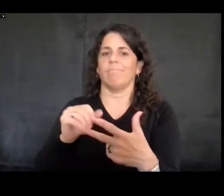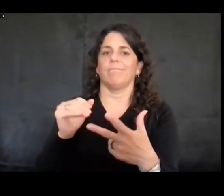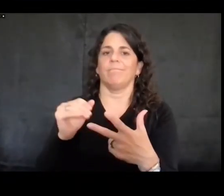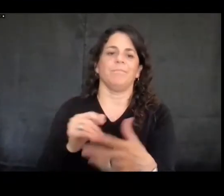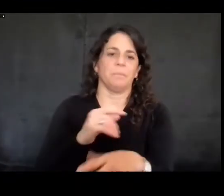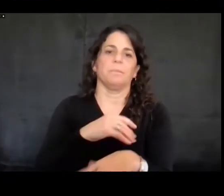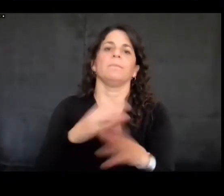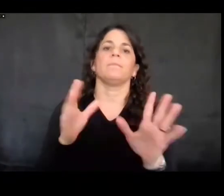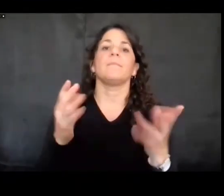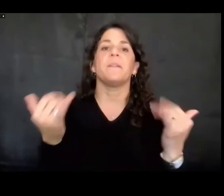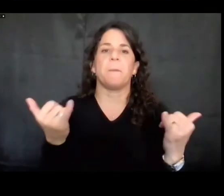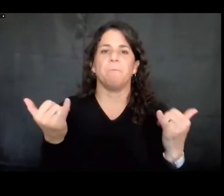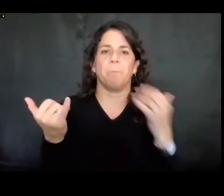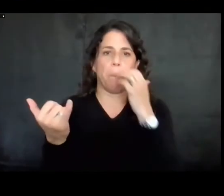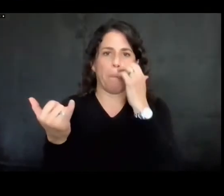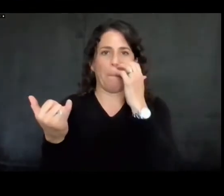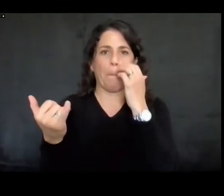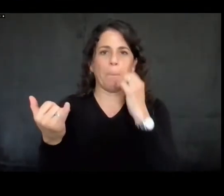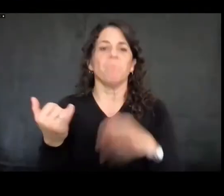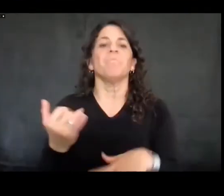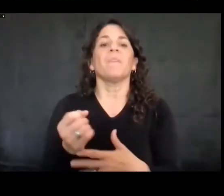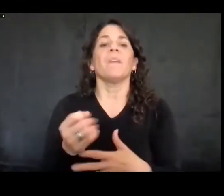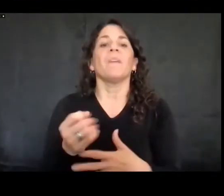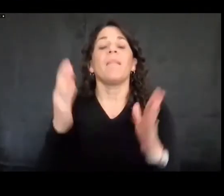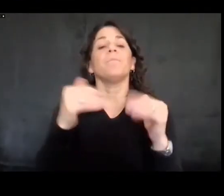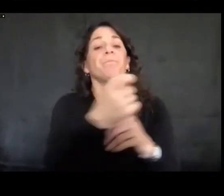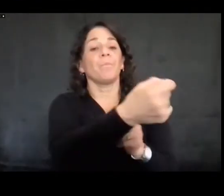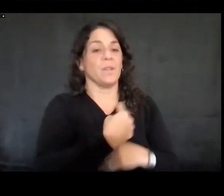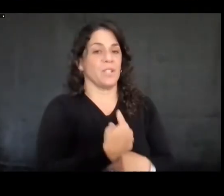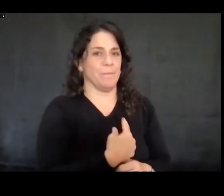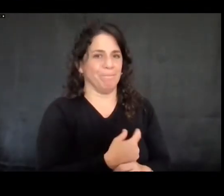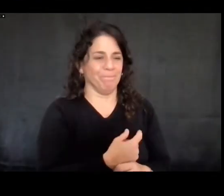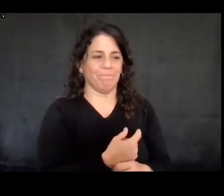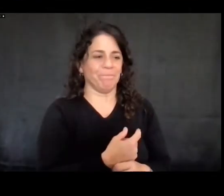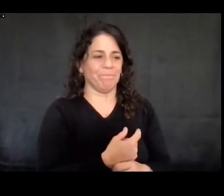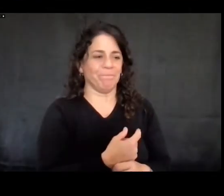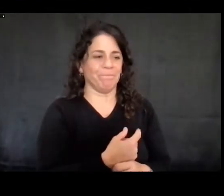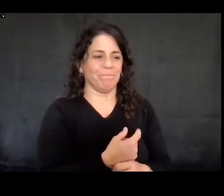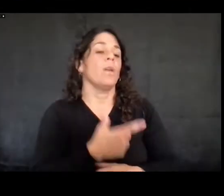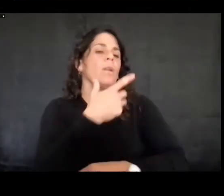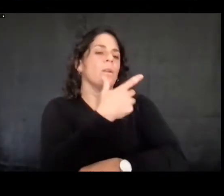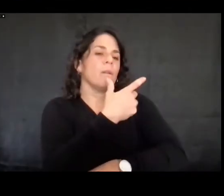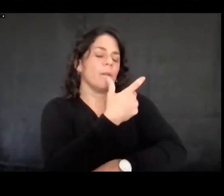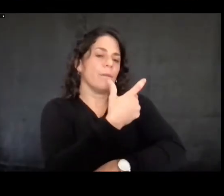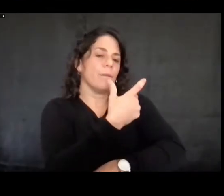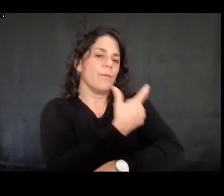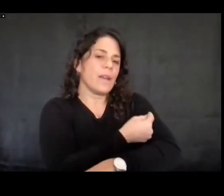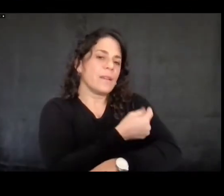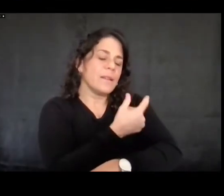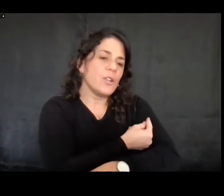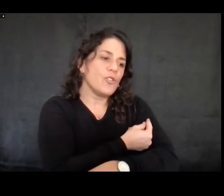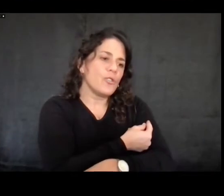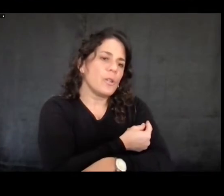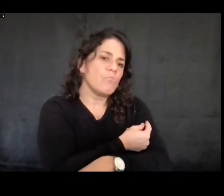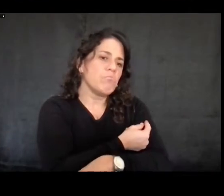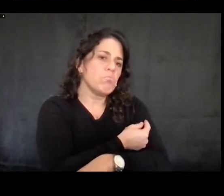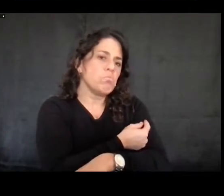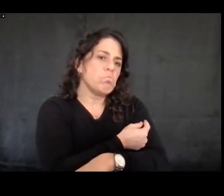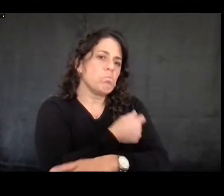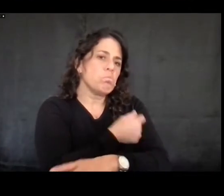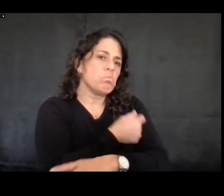gracias mi primera pregunta sobre la disparidad de vacunas